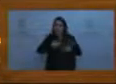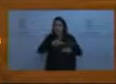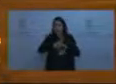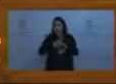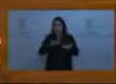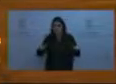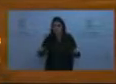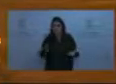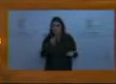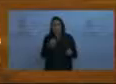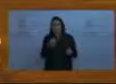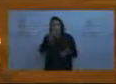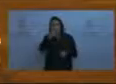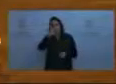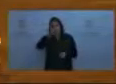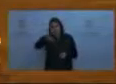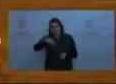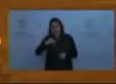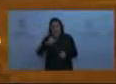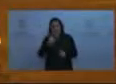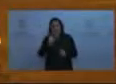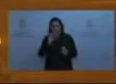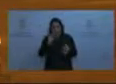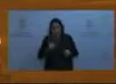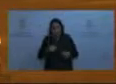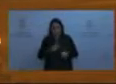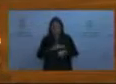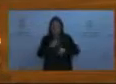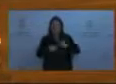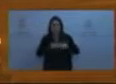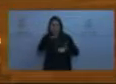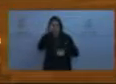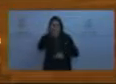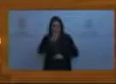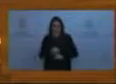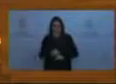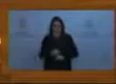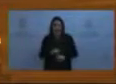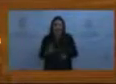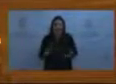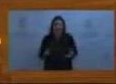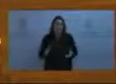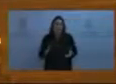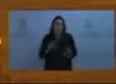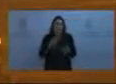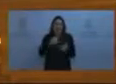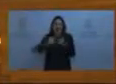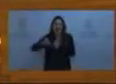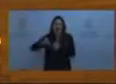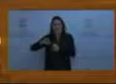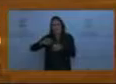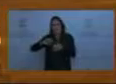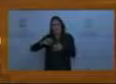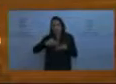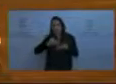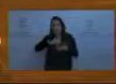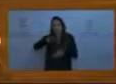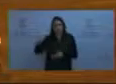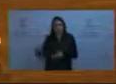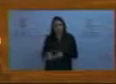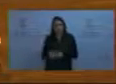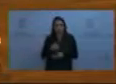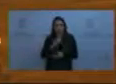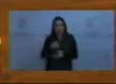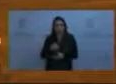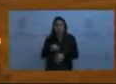a estas familias. Se pueden decir múltiples líneas de ayuda. En este